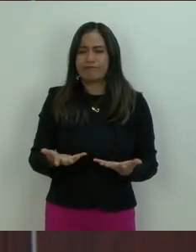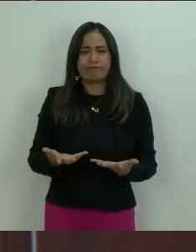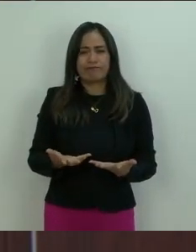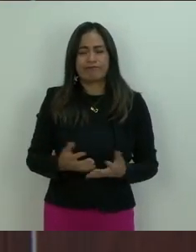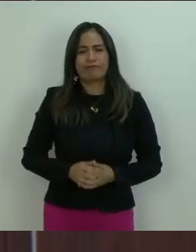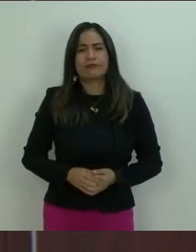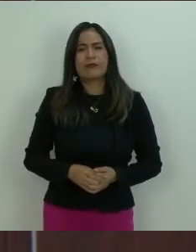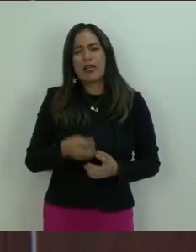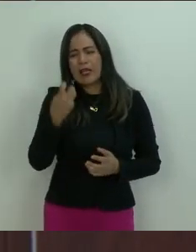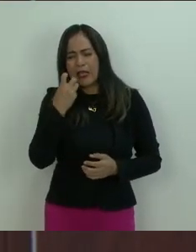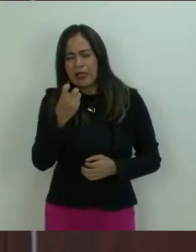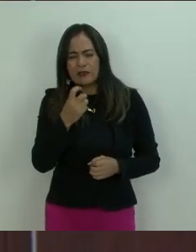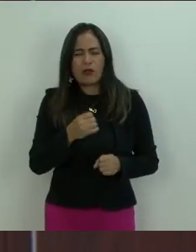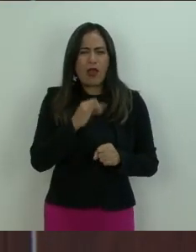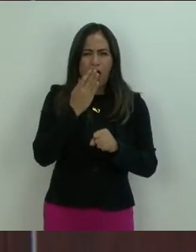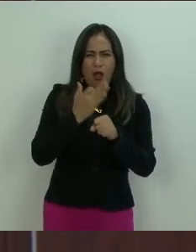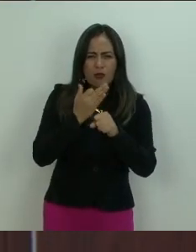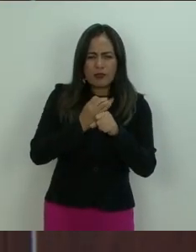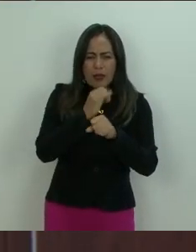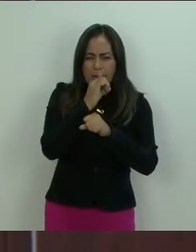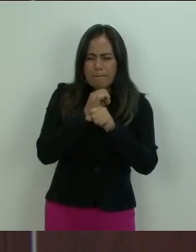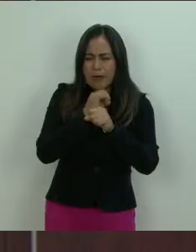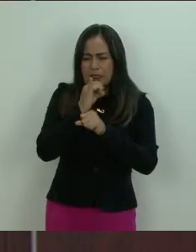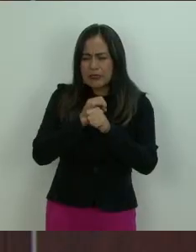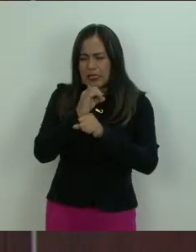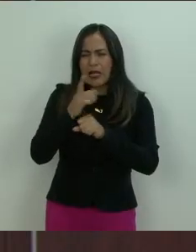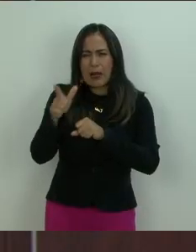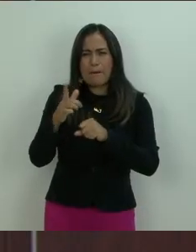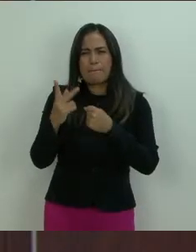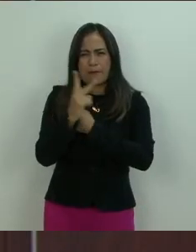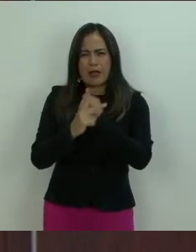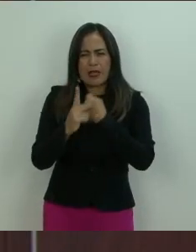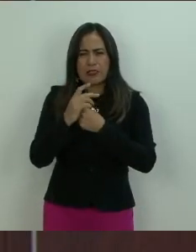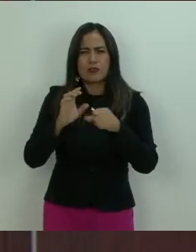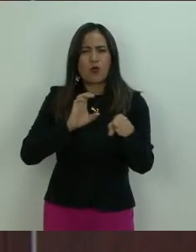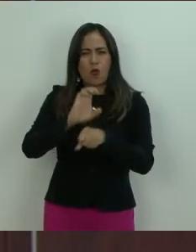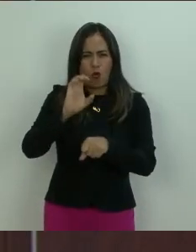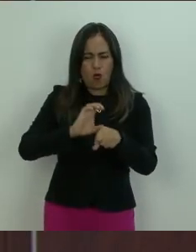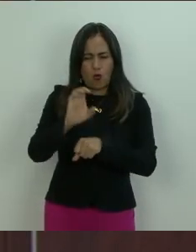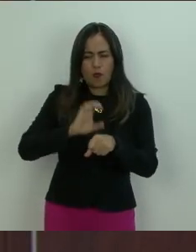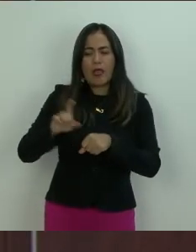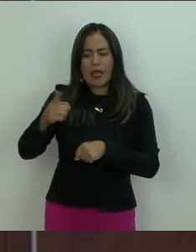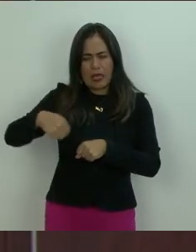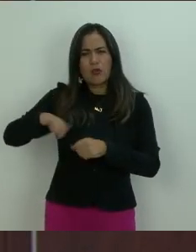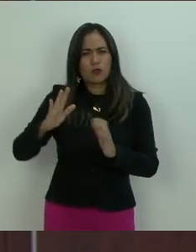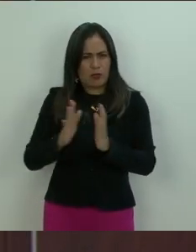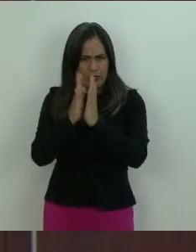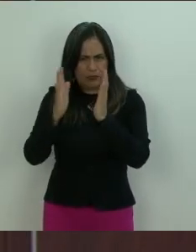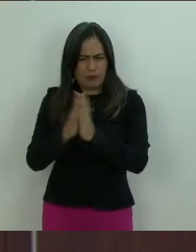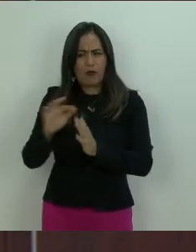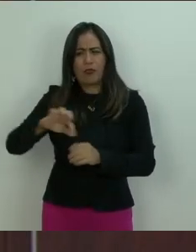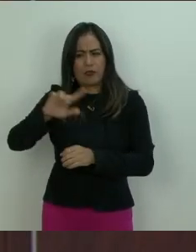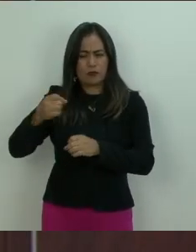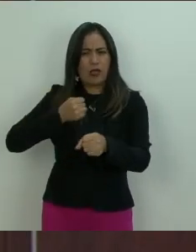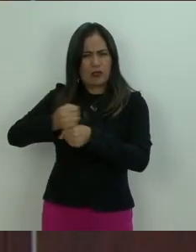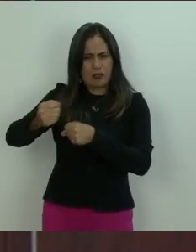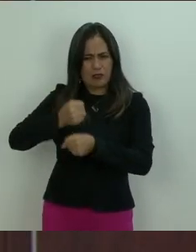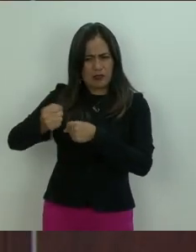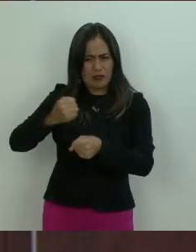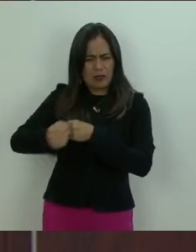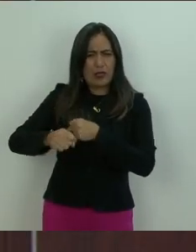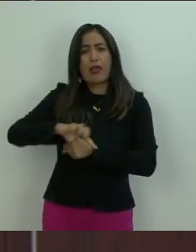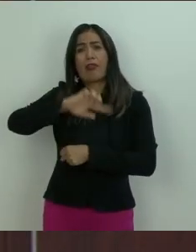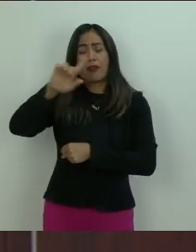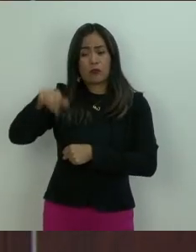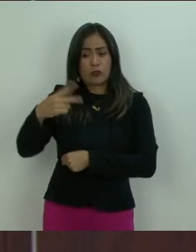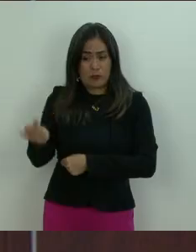medición se está haciendo en este momento en Colombia de personas que participaron, que sufrieron violencia política y que se les pregunta